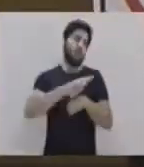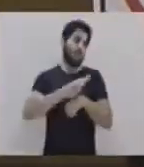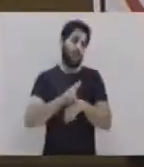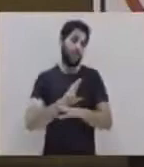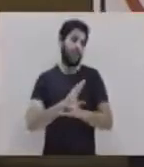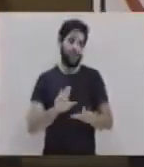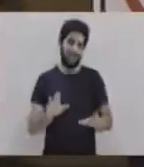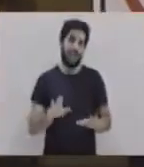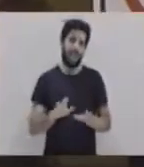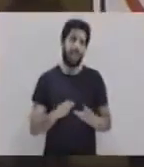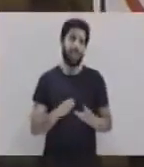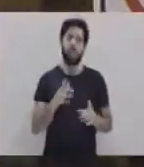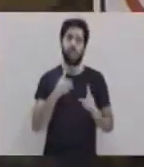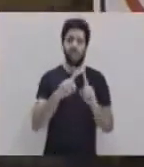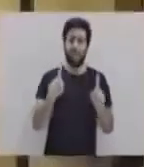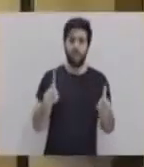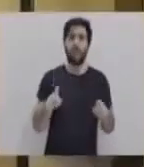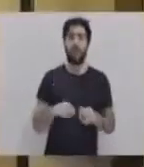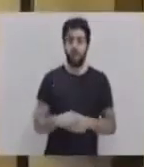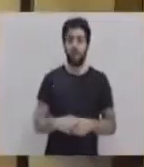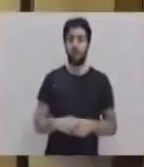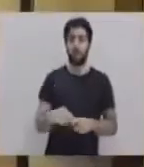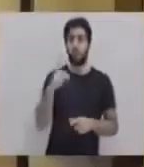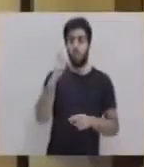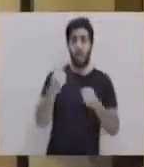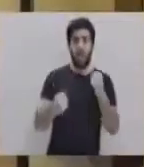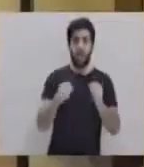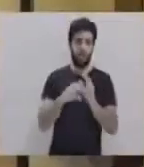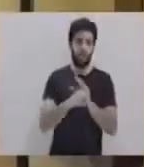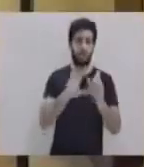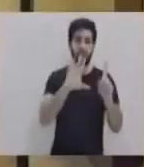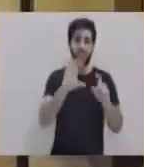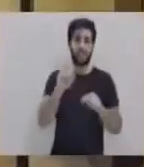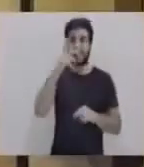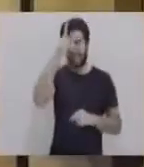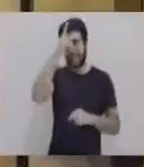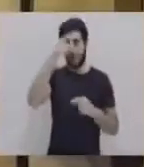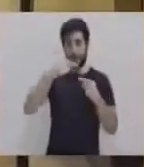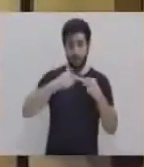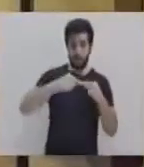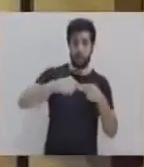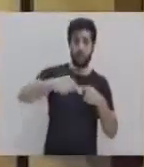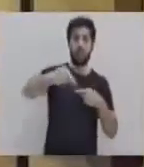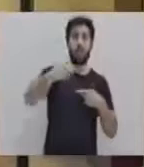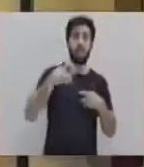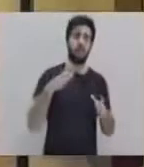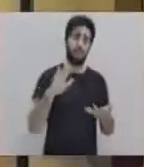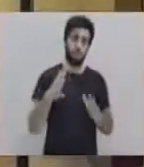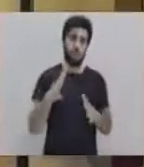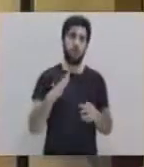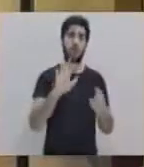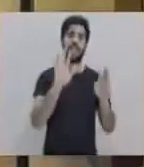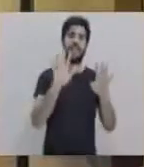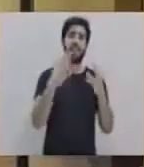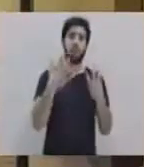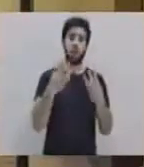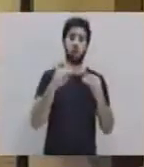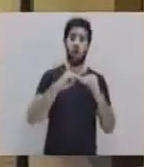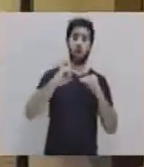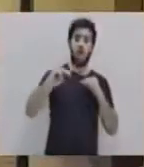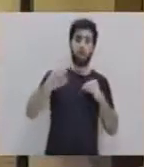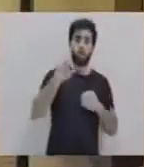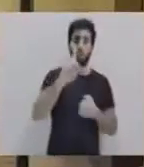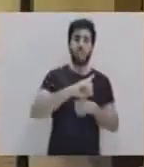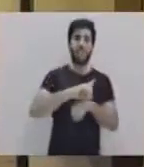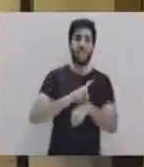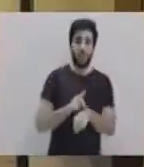diferencia, es por una regla bien sencilla. Un vehículo que circula a 60 kilómetros por hora recorre en promedio 18 metros por segundo. Si